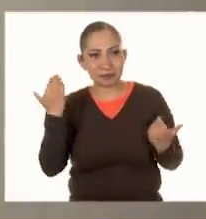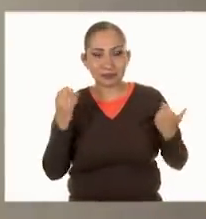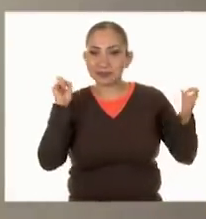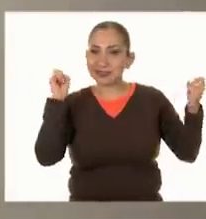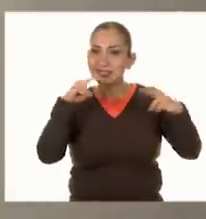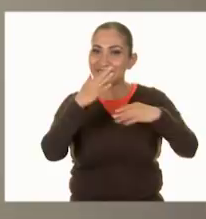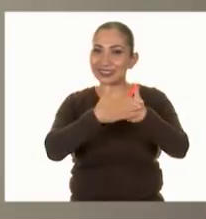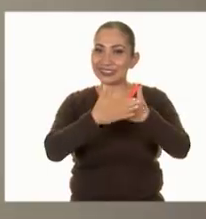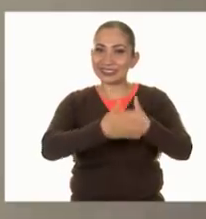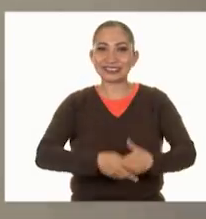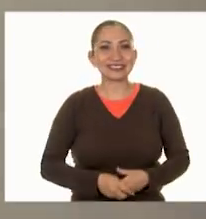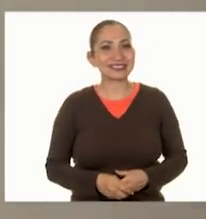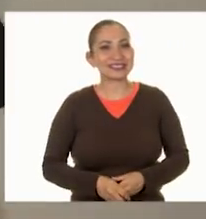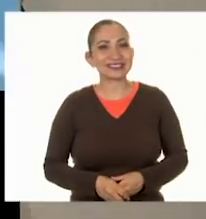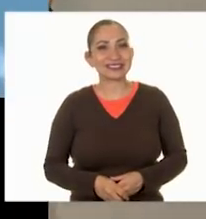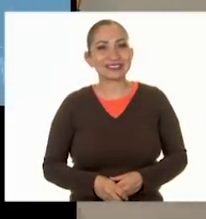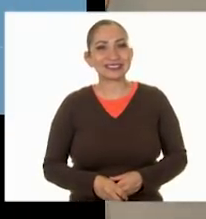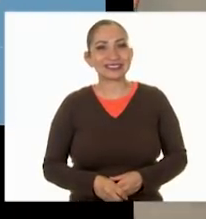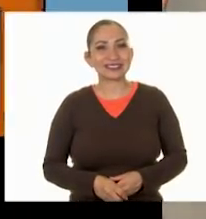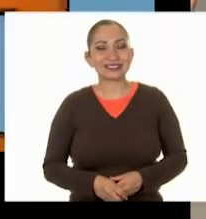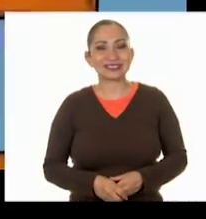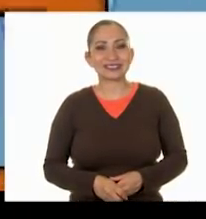nos vemos la próxima.